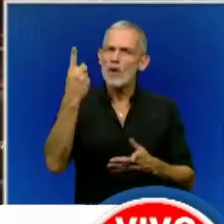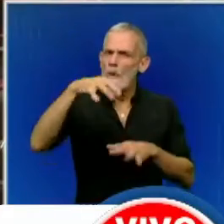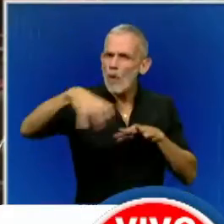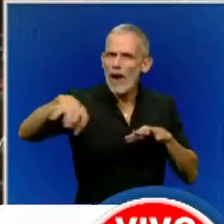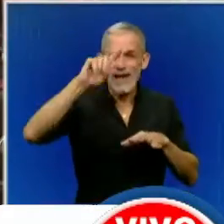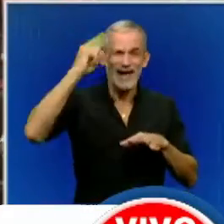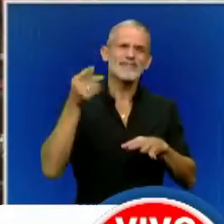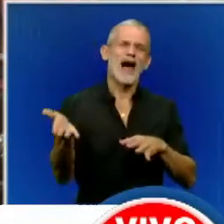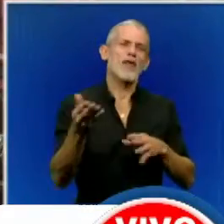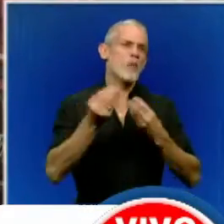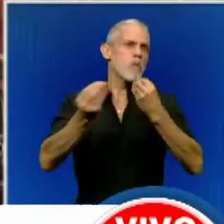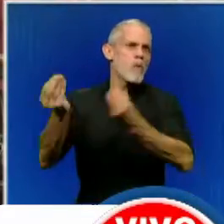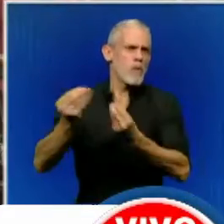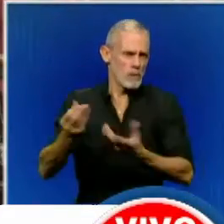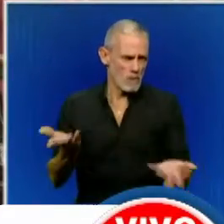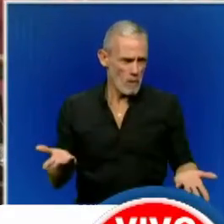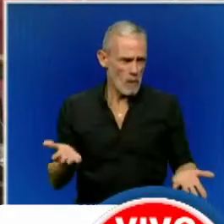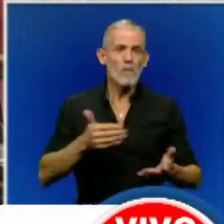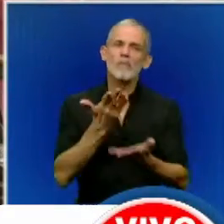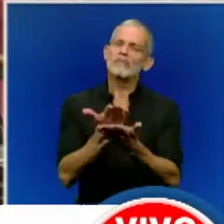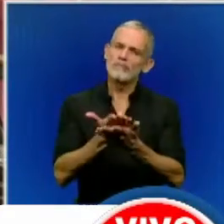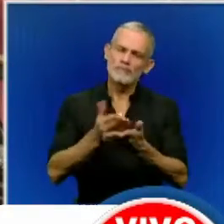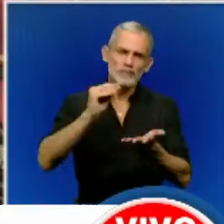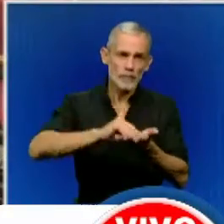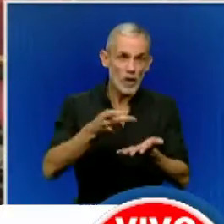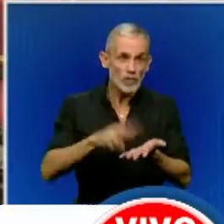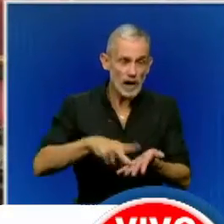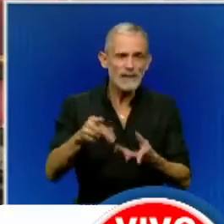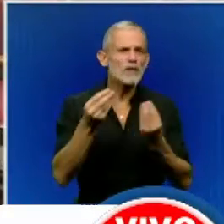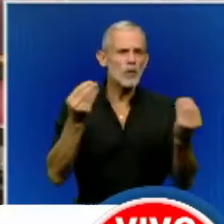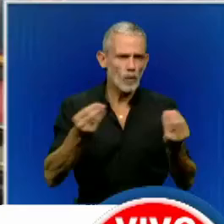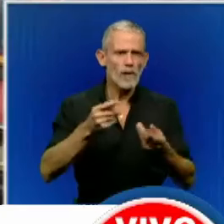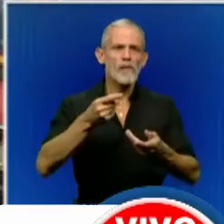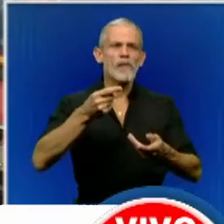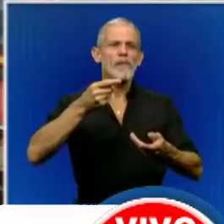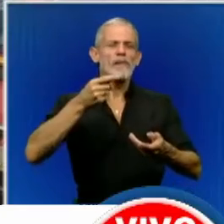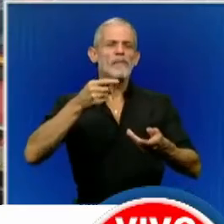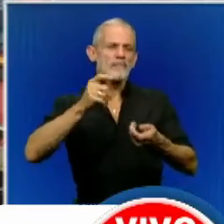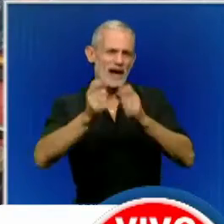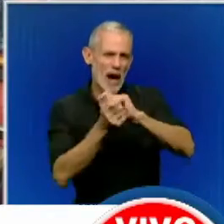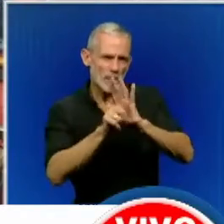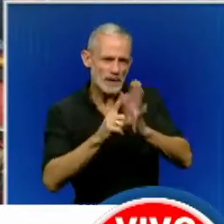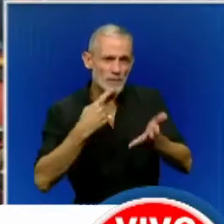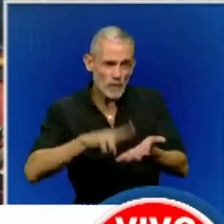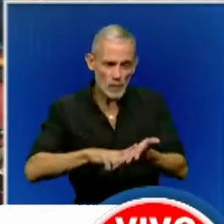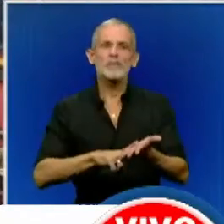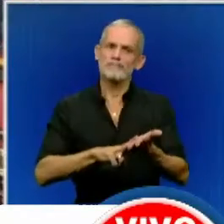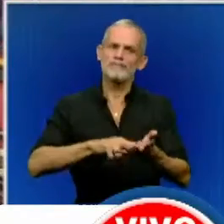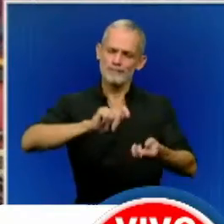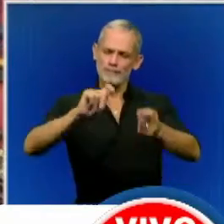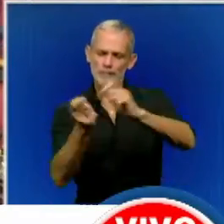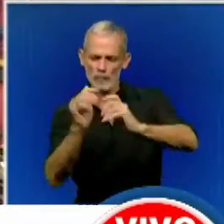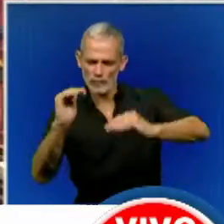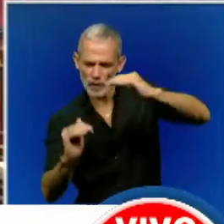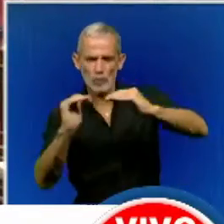repartición del Estado. Propongo nuevamente, presidente, en el marco de una reforma tributaria, que evolucionemos hacia un esquema más justo